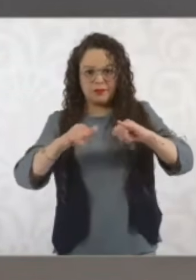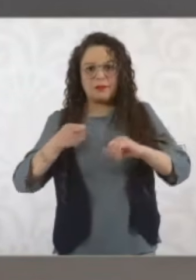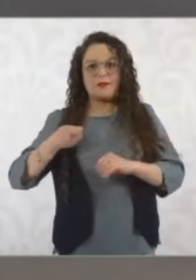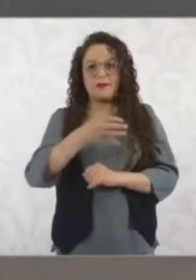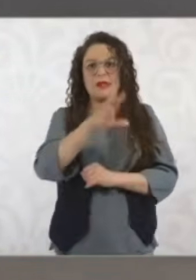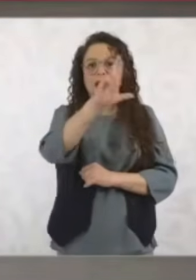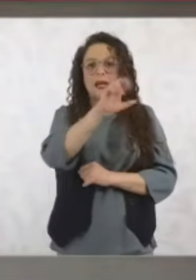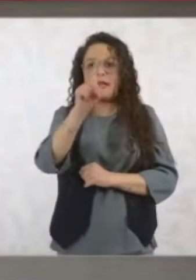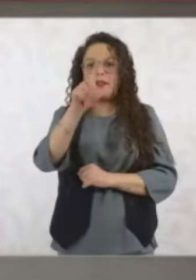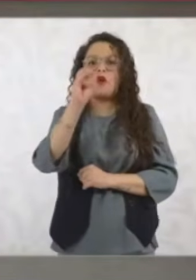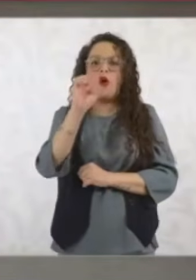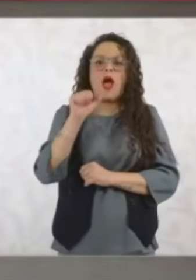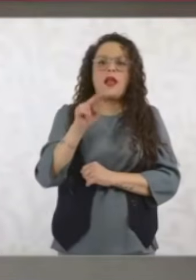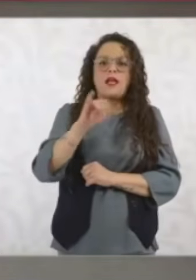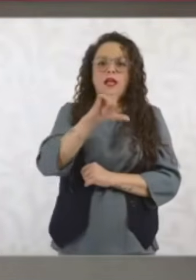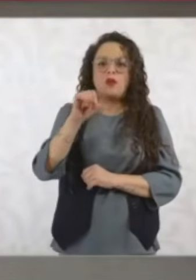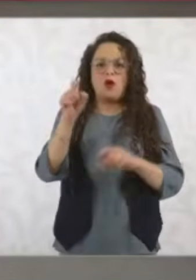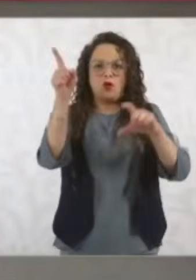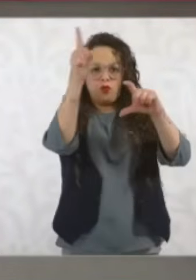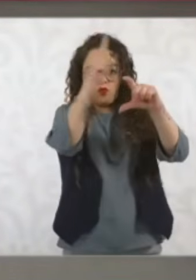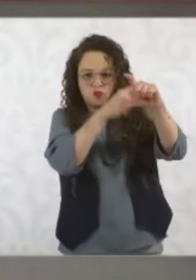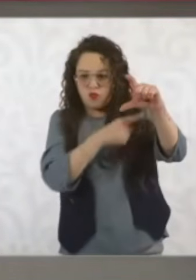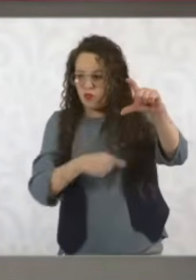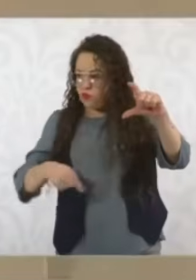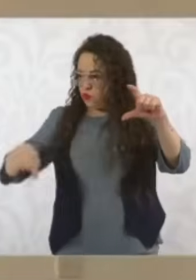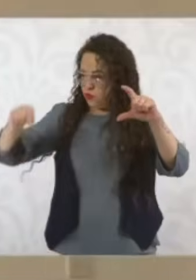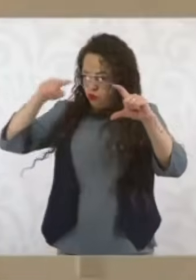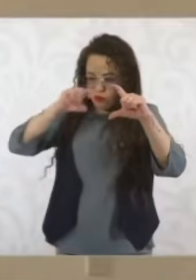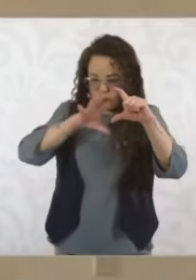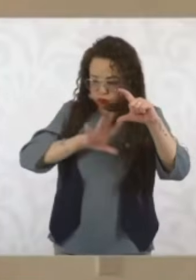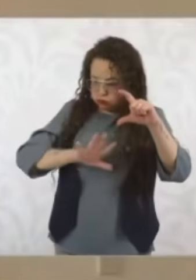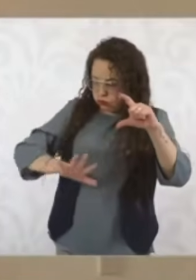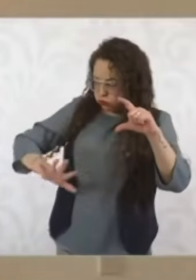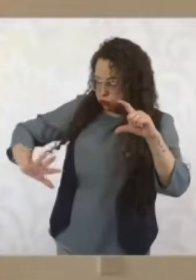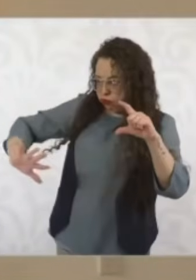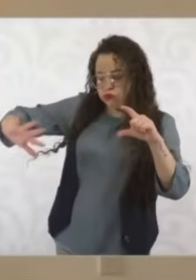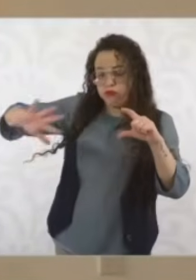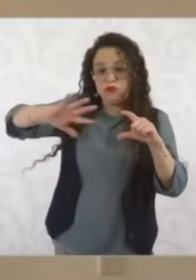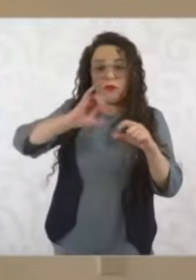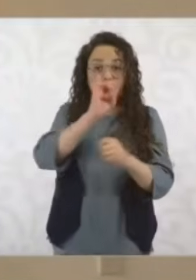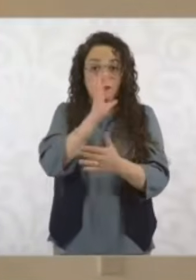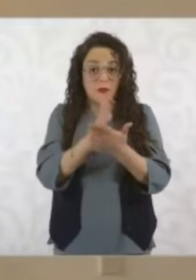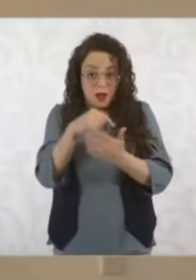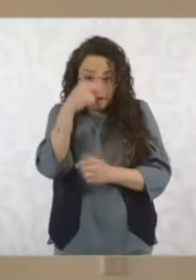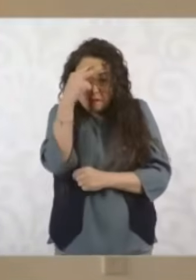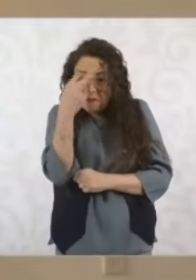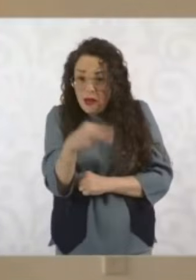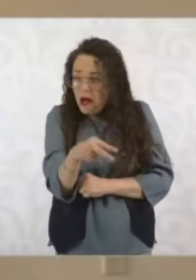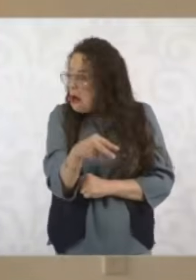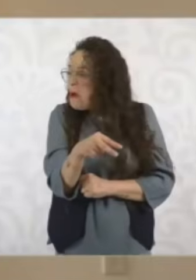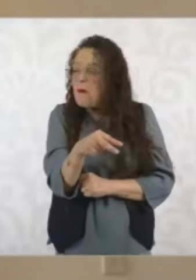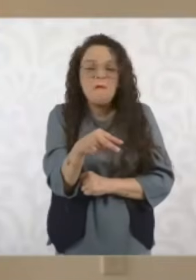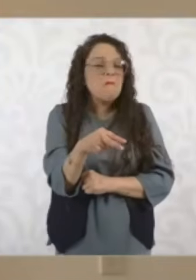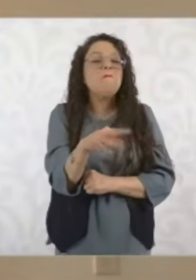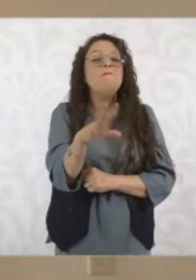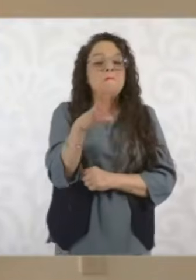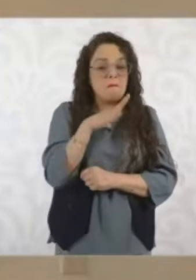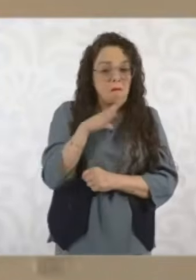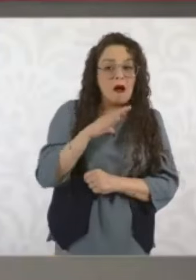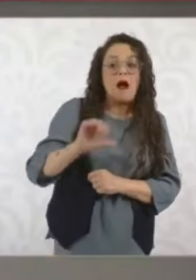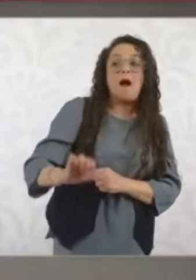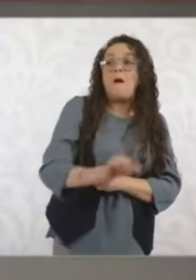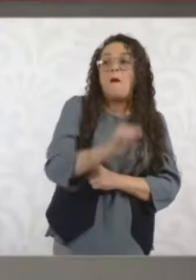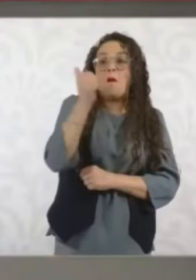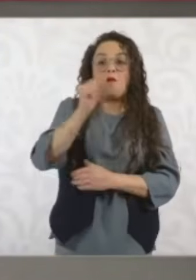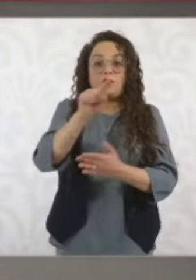de amplificación no únicamente tiene su operación en México, sino que es una operación